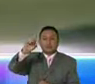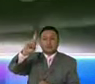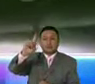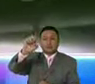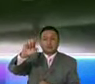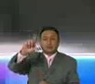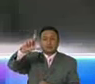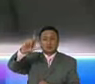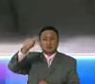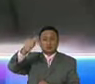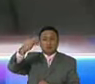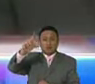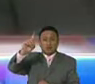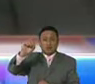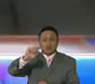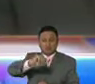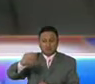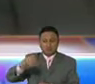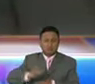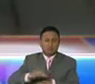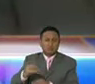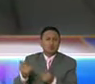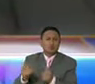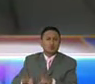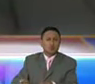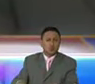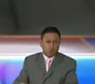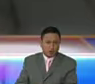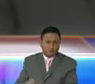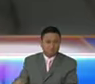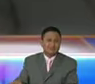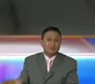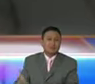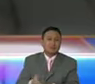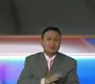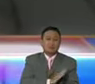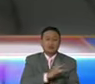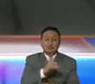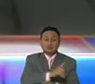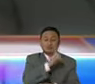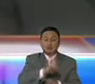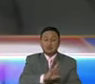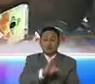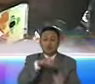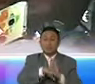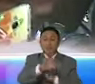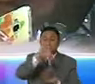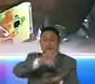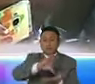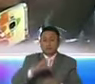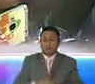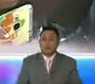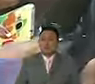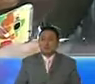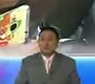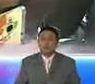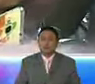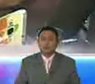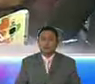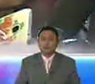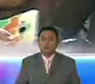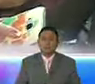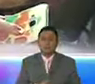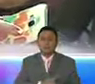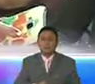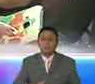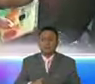enriquecimiento ilícito, que supuestamente habría ocurrido durante su participación en el directorio del Banco Central. Que parte de un informe